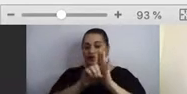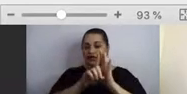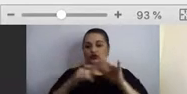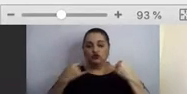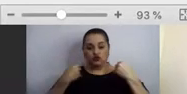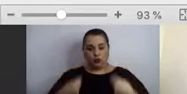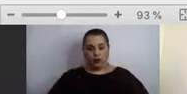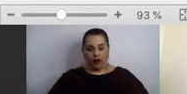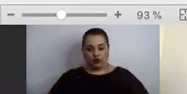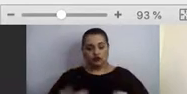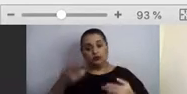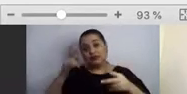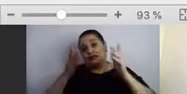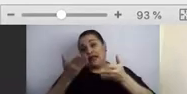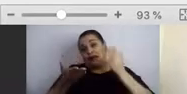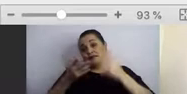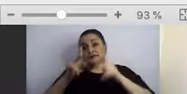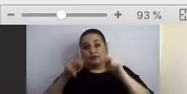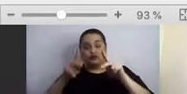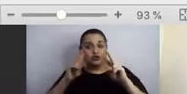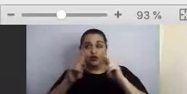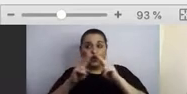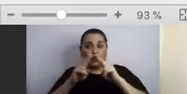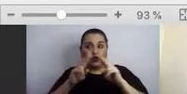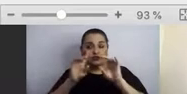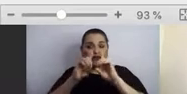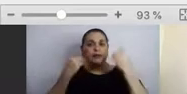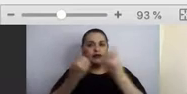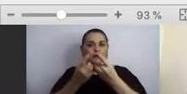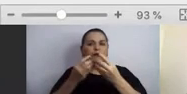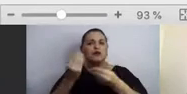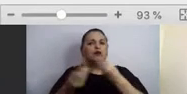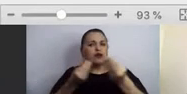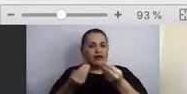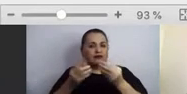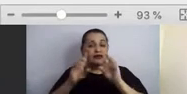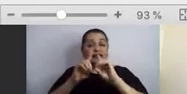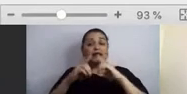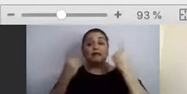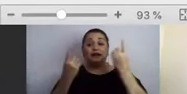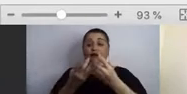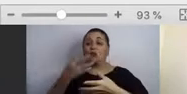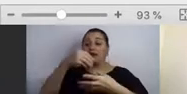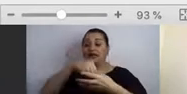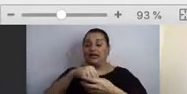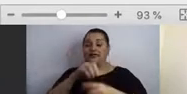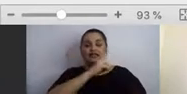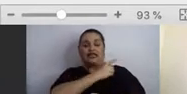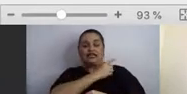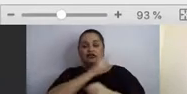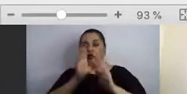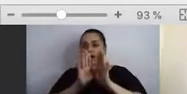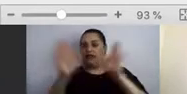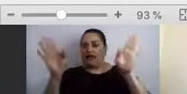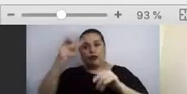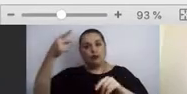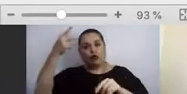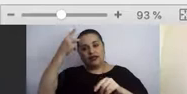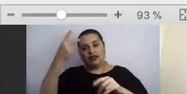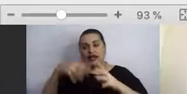que tal vez no están familiarizadas con nuestro Departamento, este Departamento pertenece a lo que es la Dirección General de Política